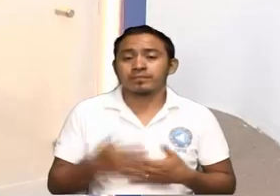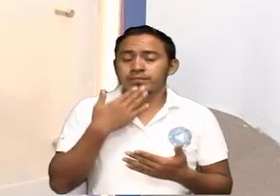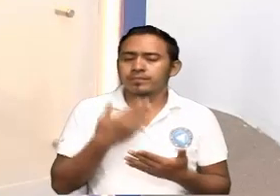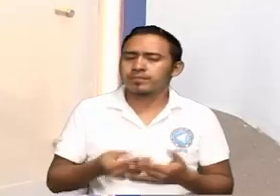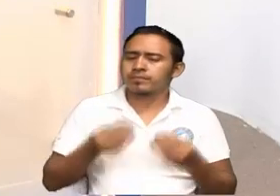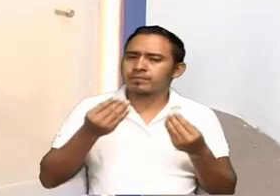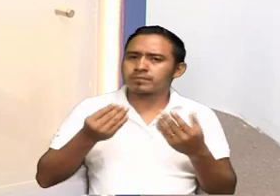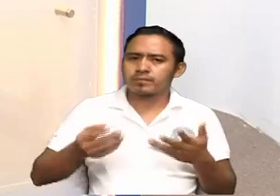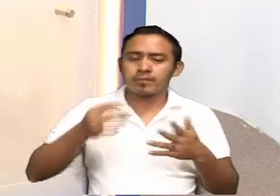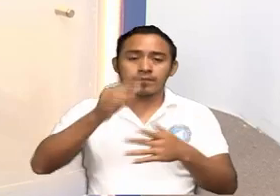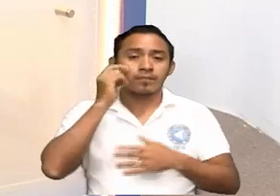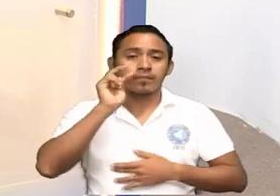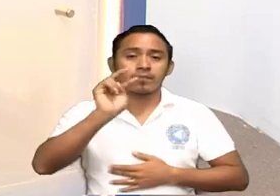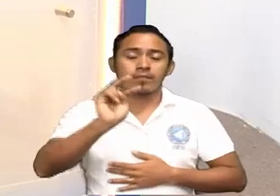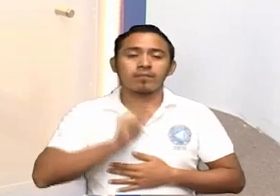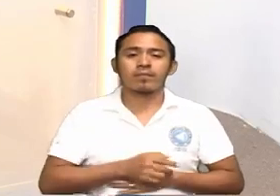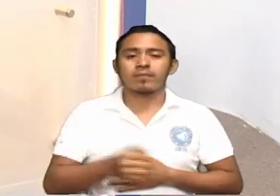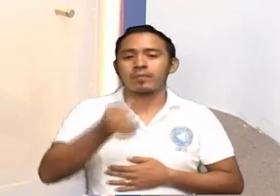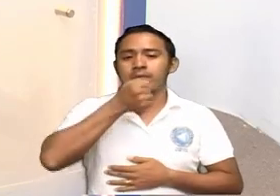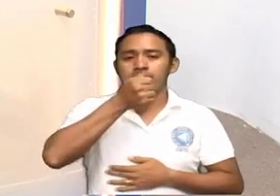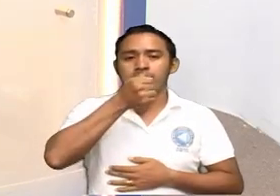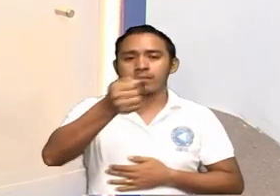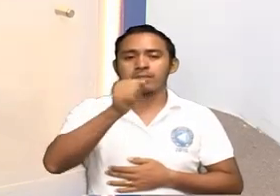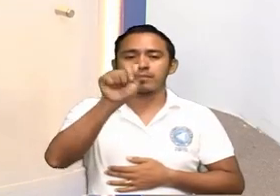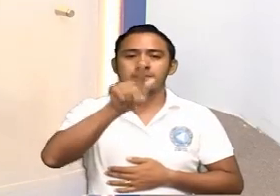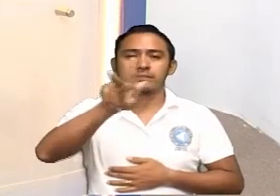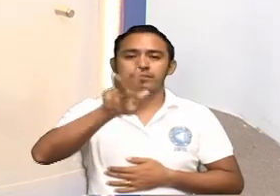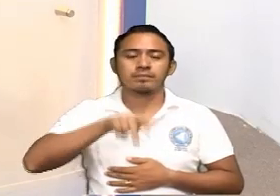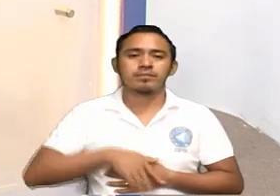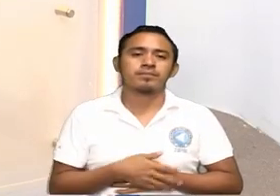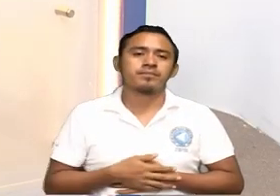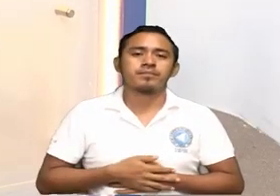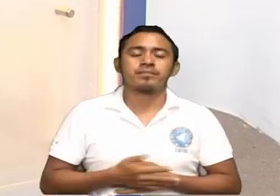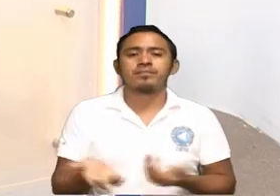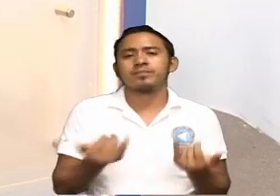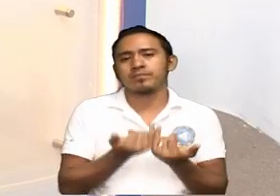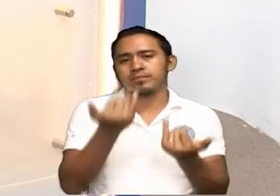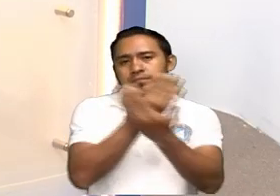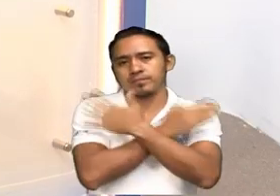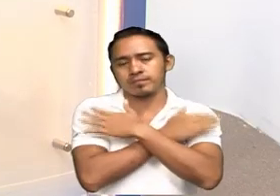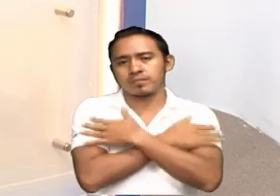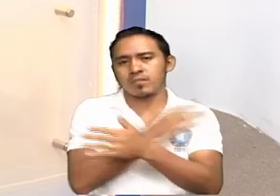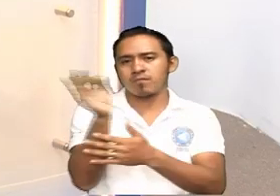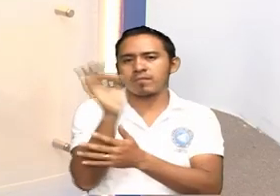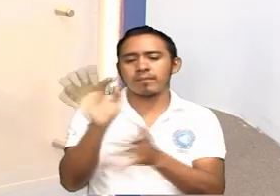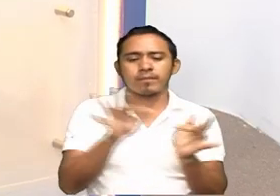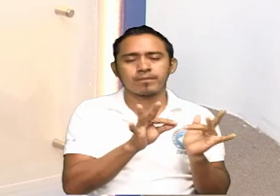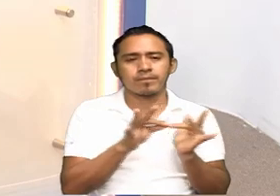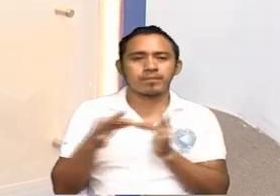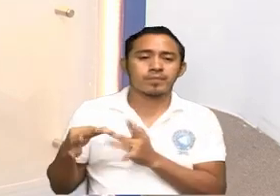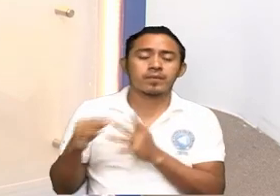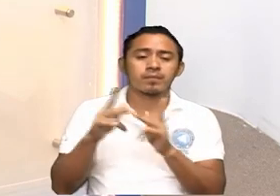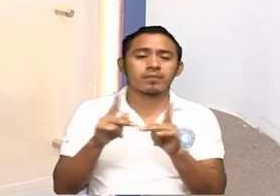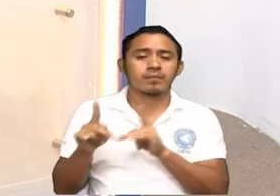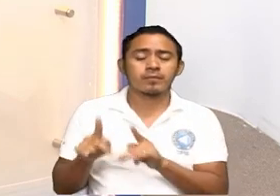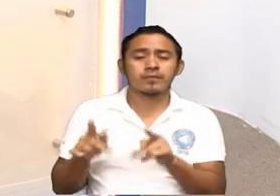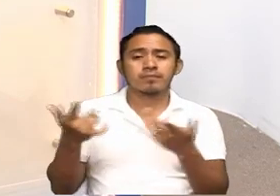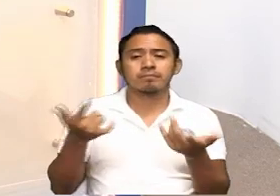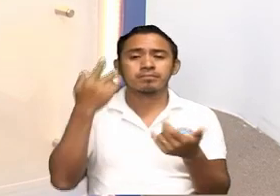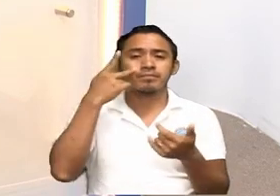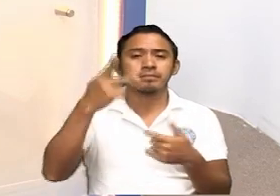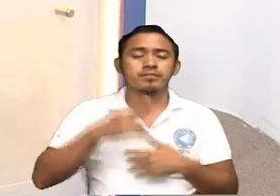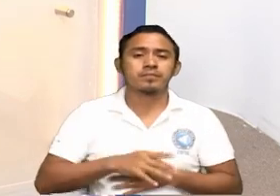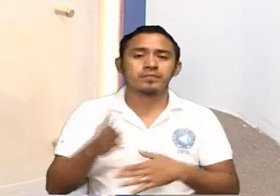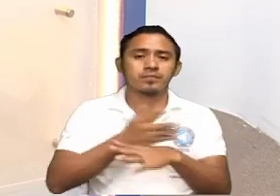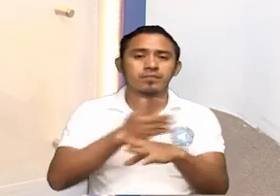Muchísimas gracias por preferir informarse a través de Noticias Asamblea TV. Saludamos en forma muy especial a quienes nos acompañan a través de